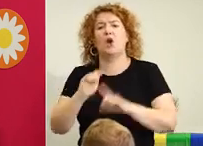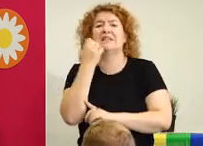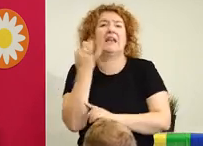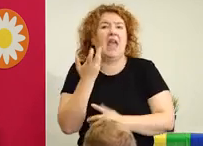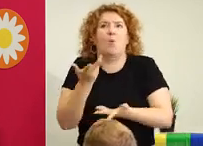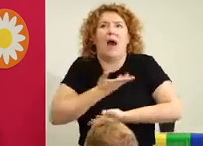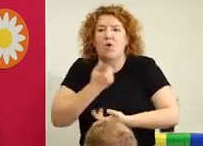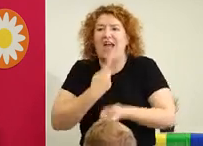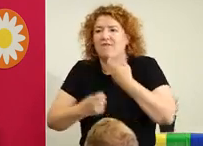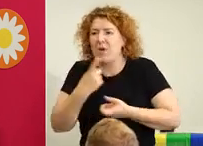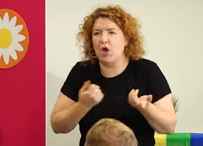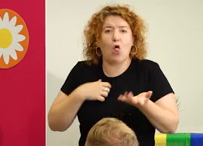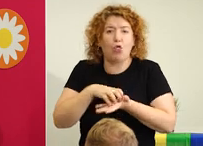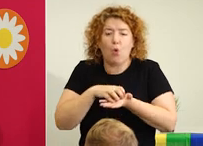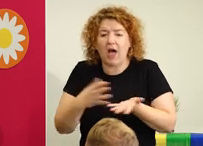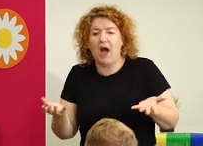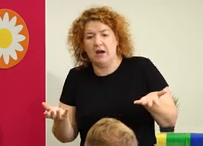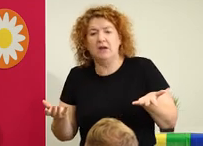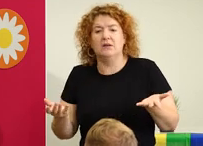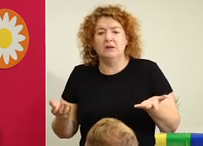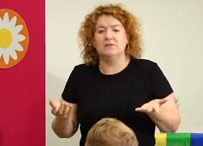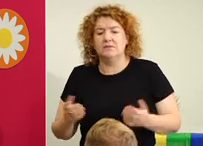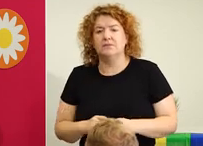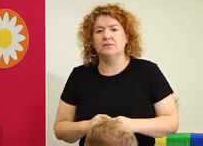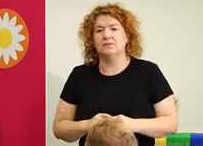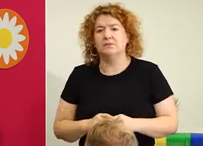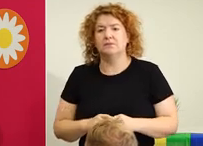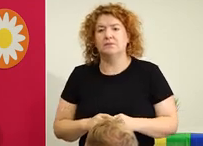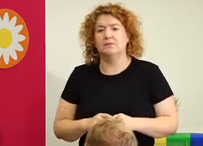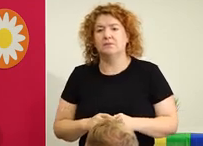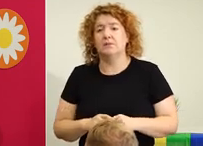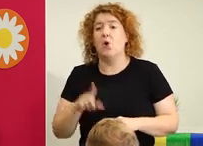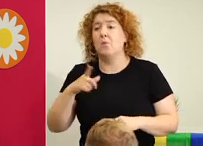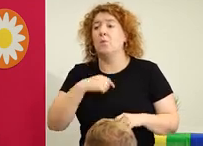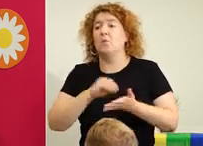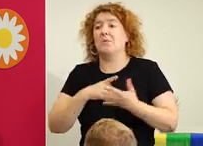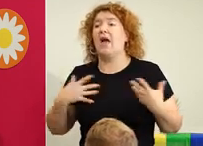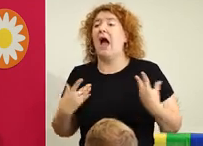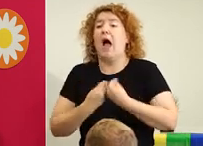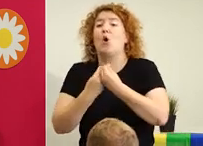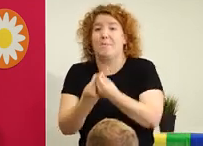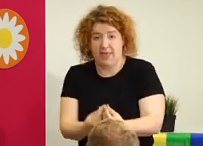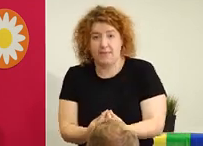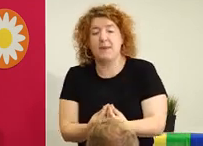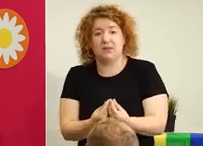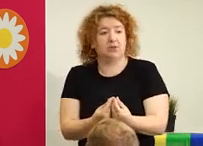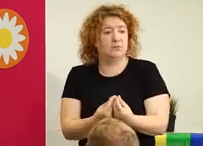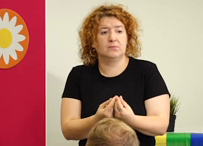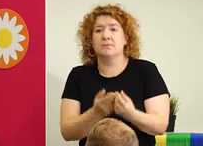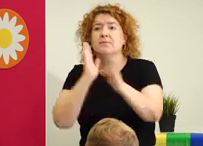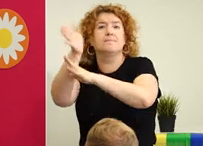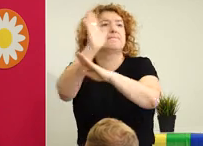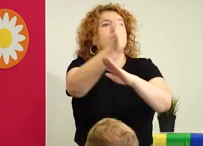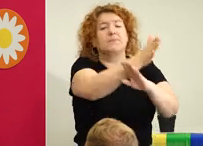ayuda, información, resolver dudas y, sobre todo, ayuda y compañía, acompañamiento para dirigirse a